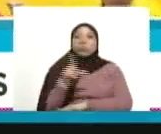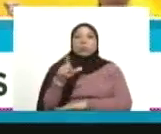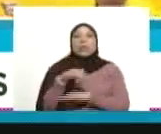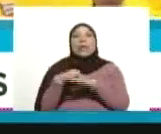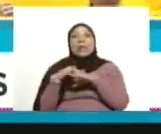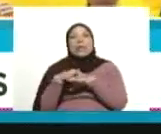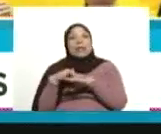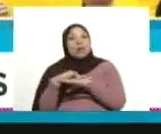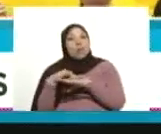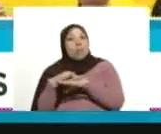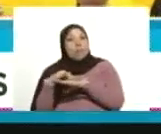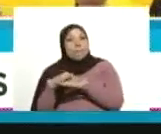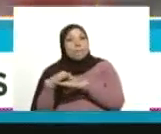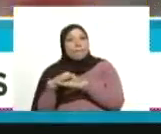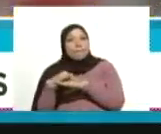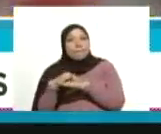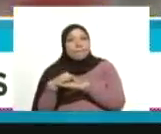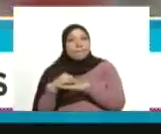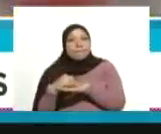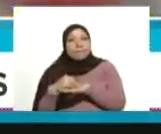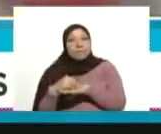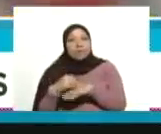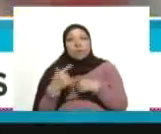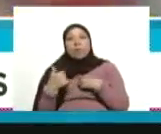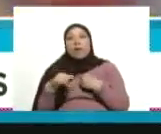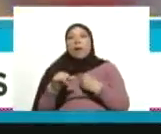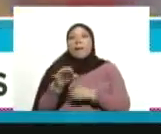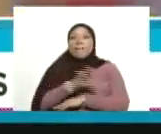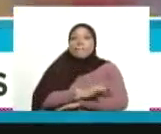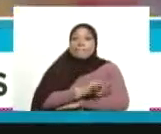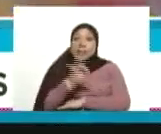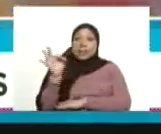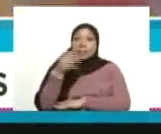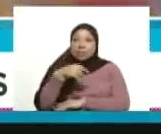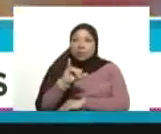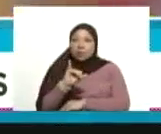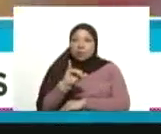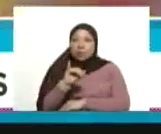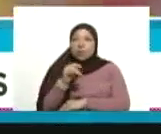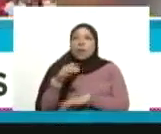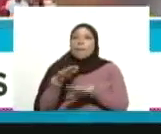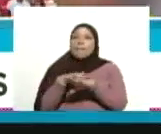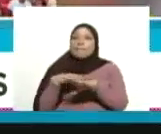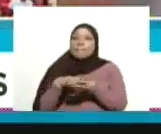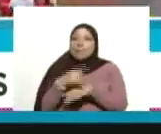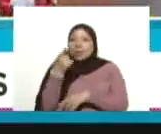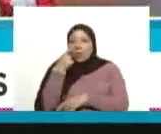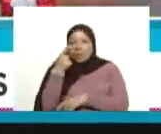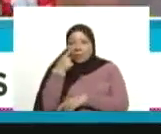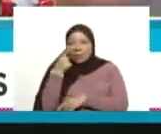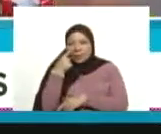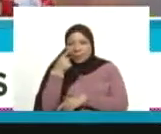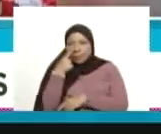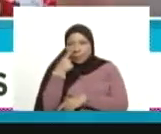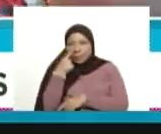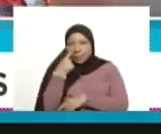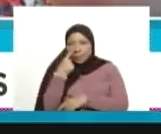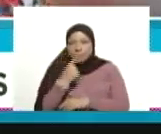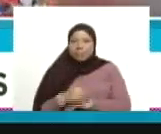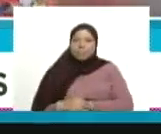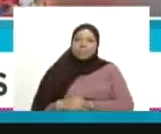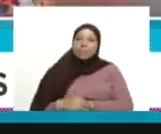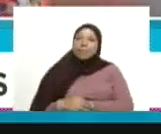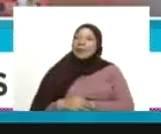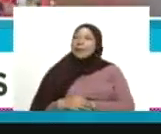disculpa. Disculpa, pero estaba aquí Barquisimeto. Ah, para decir estas pilas. Ah, en